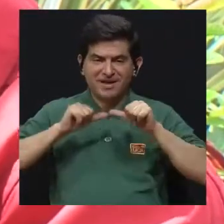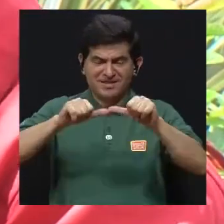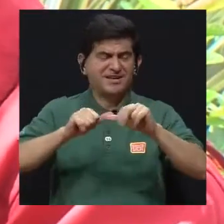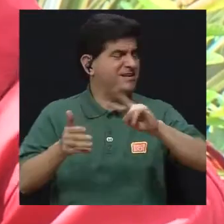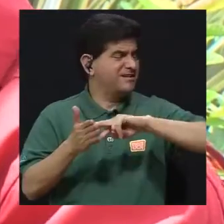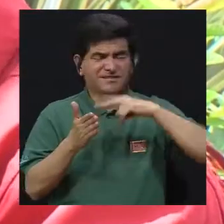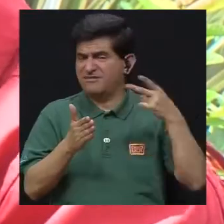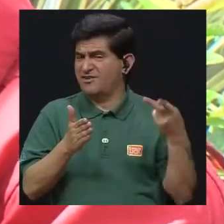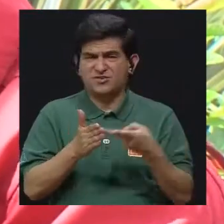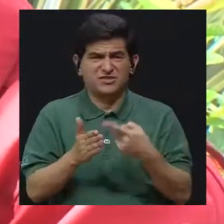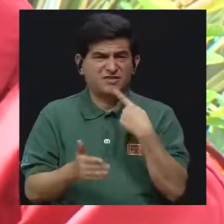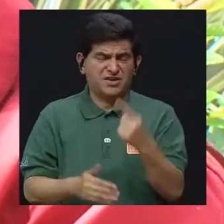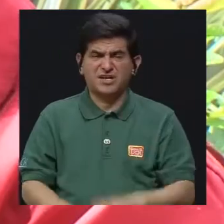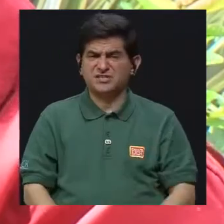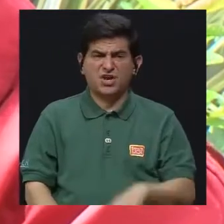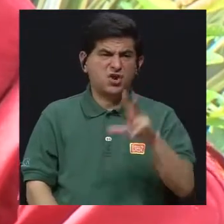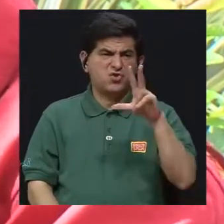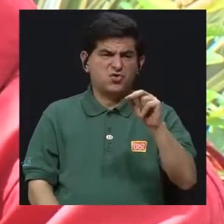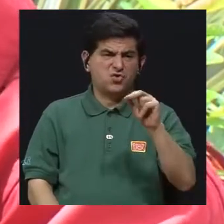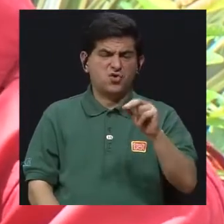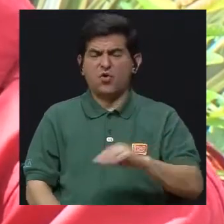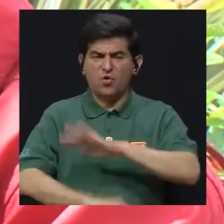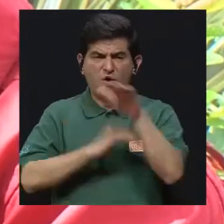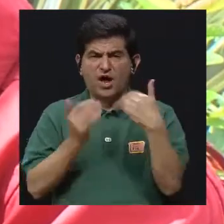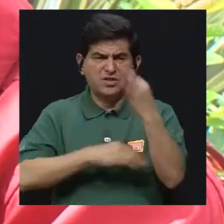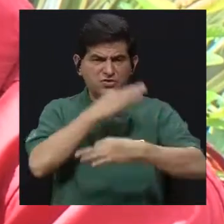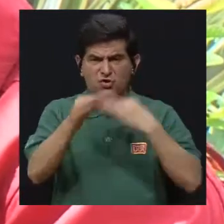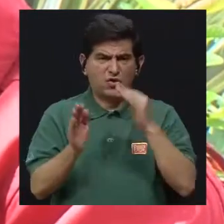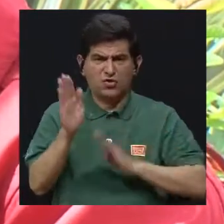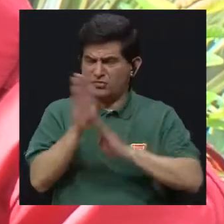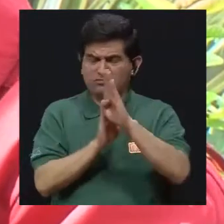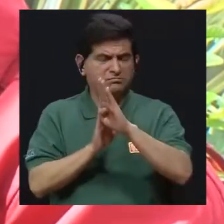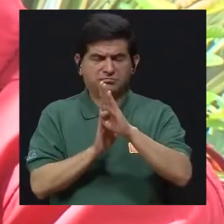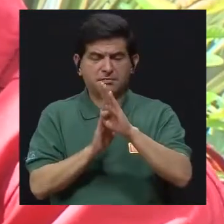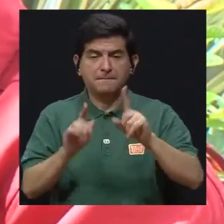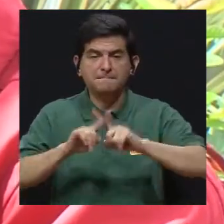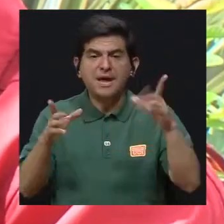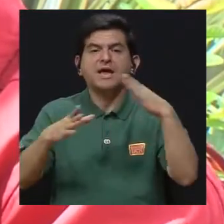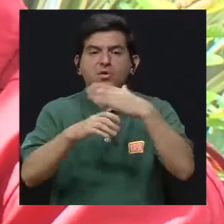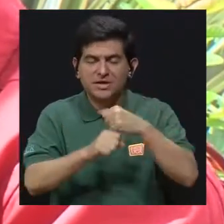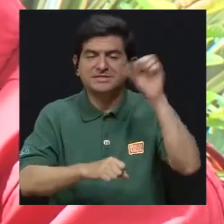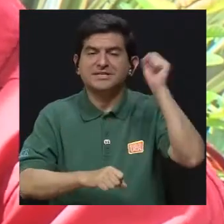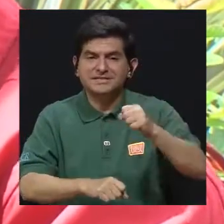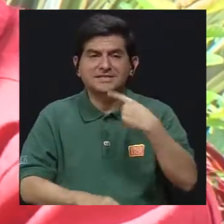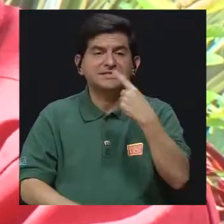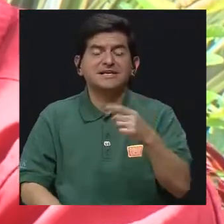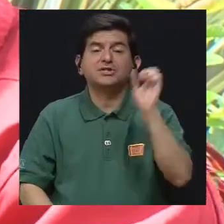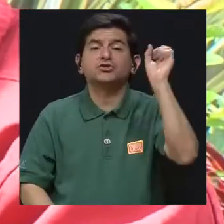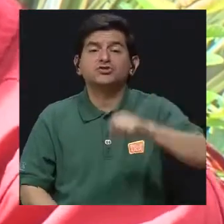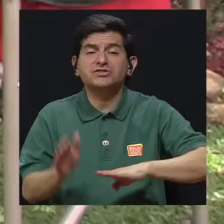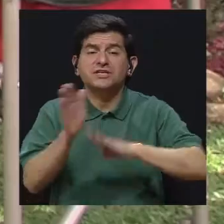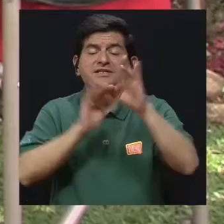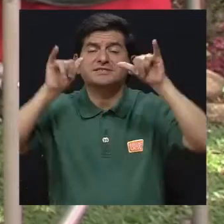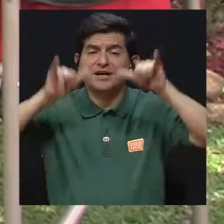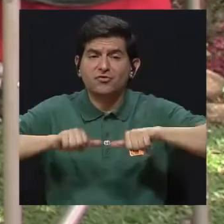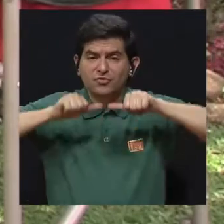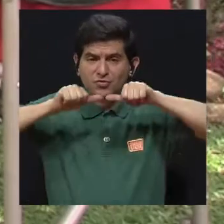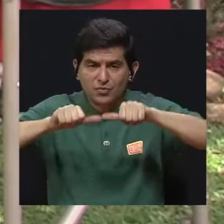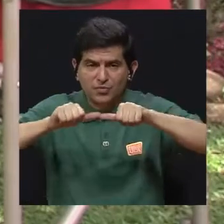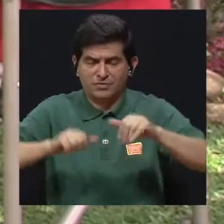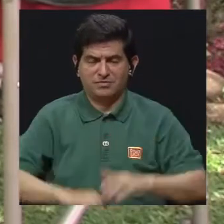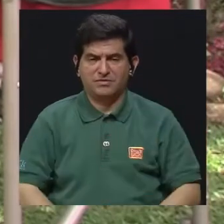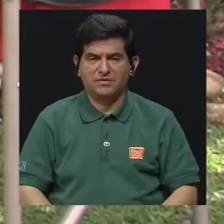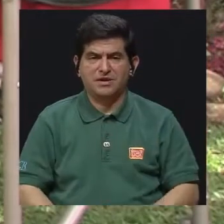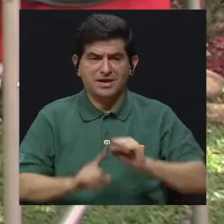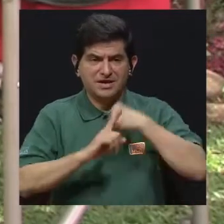porque no se trata de decir que no absoluto a cualquier tipo de desarrollo, pero lo que hay que hacer es decirle sí al desarrollo sostenible,